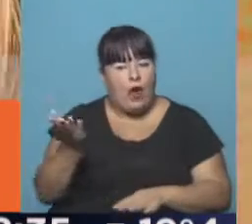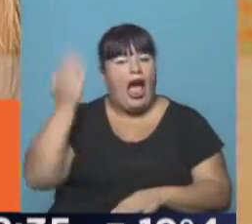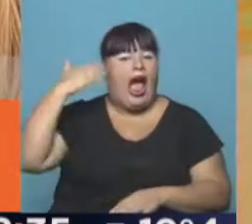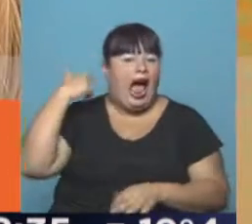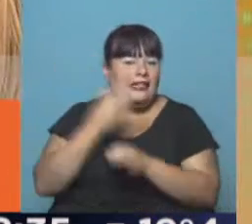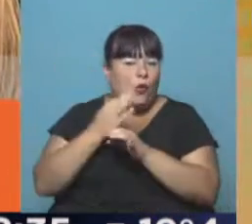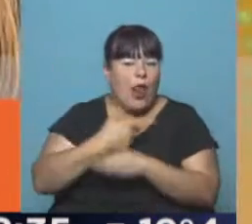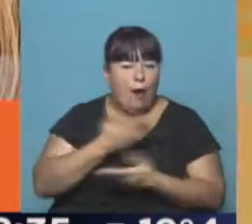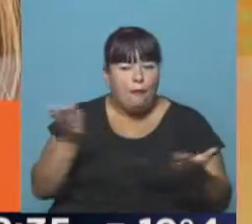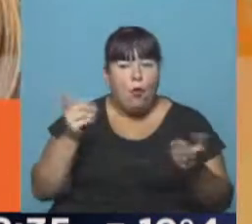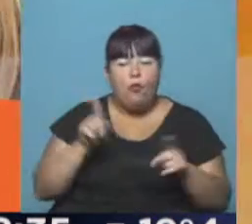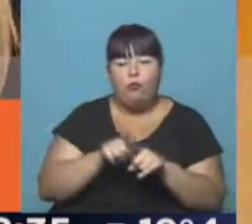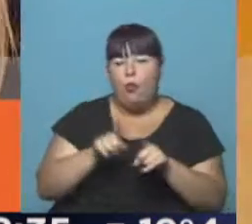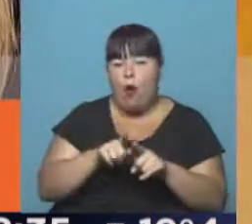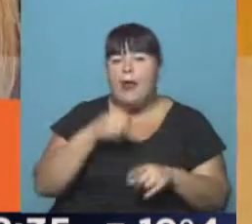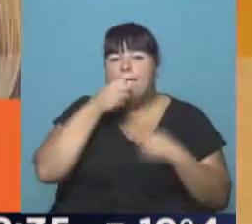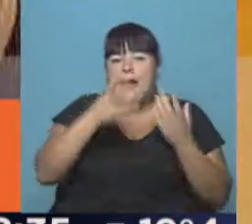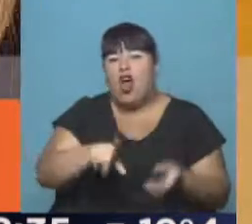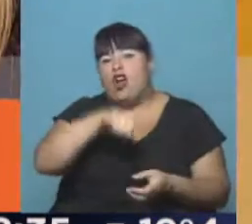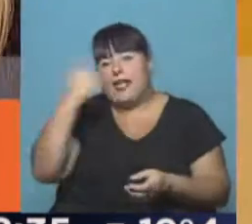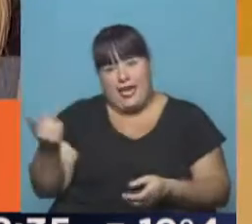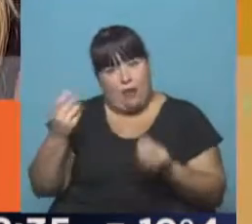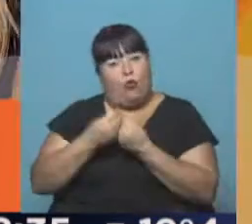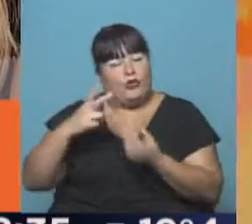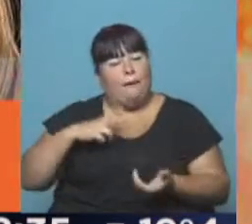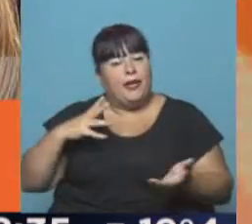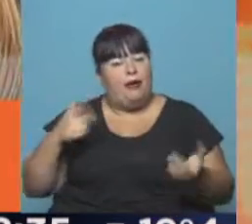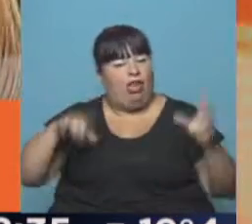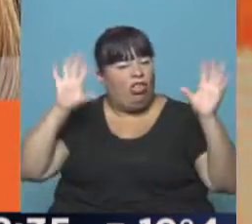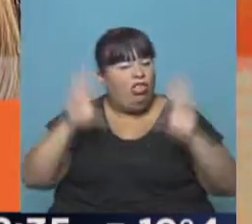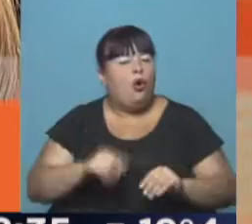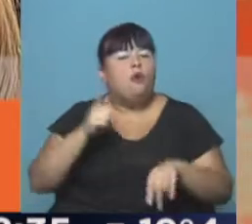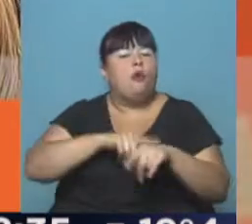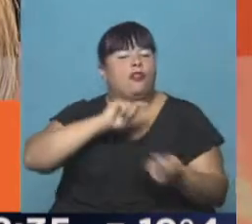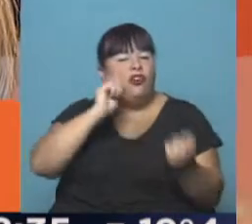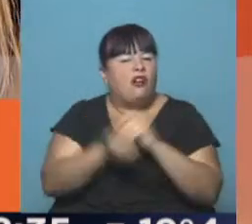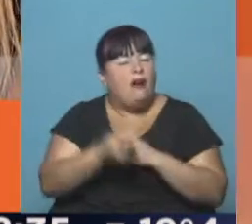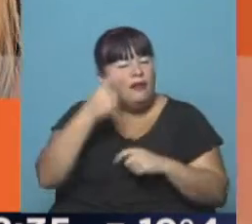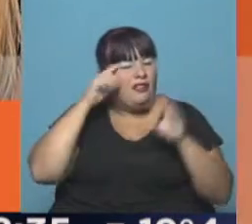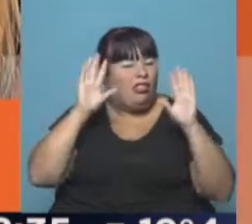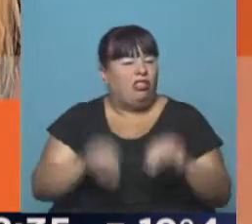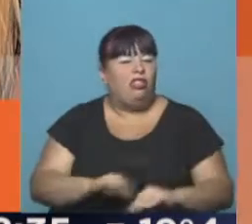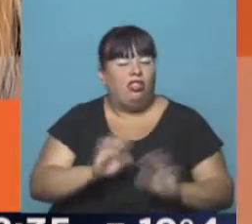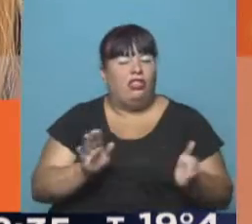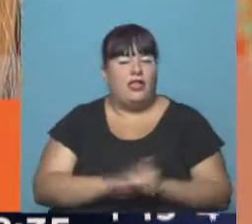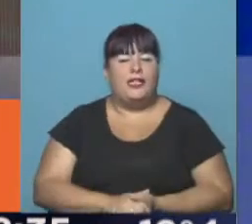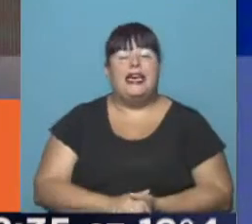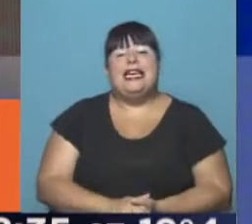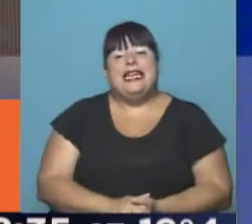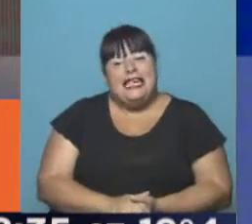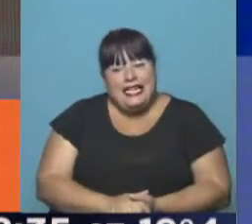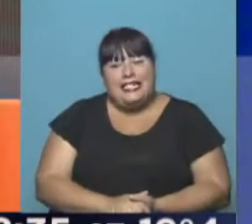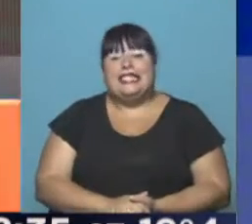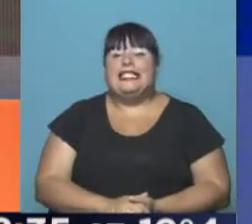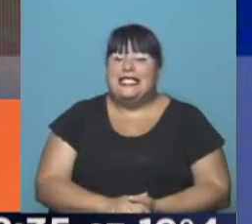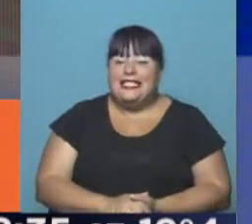una escuela pública era tanto mejor que unas cuantas privadas. ¿En qué momento a vos te parece que sucedió?